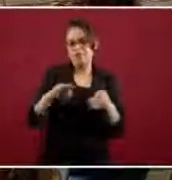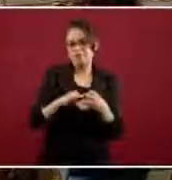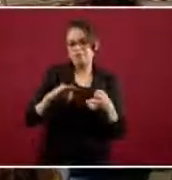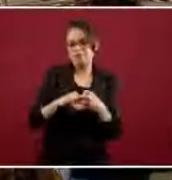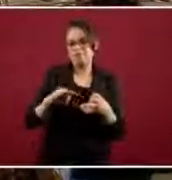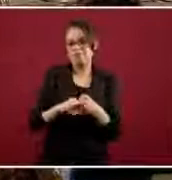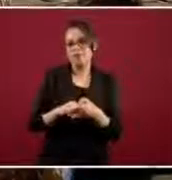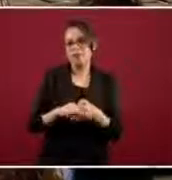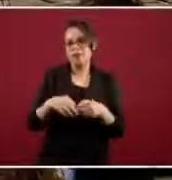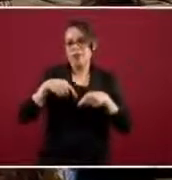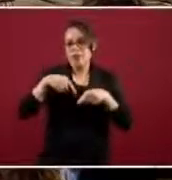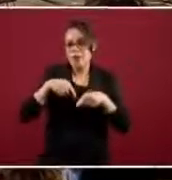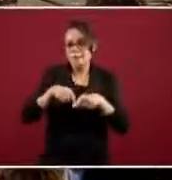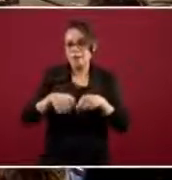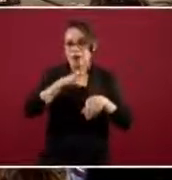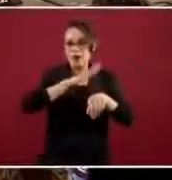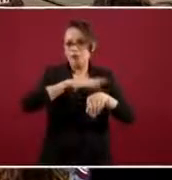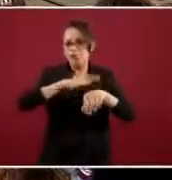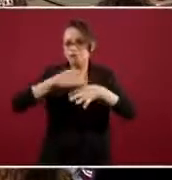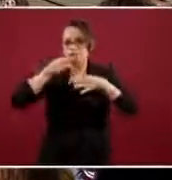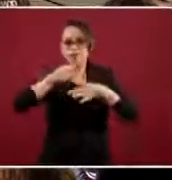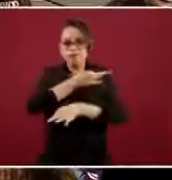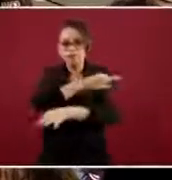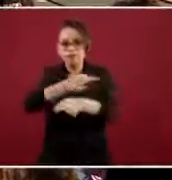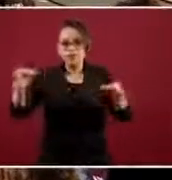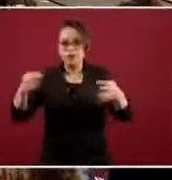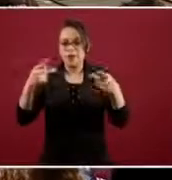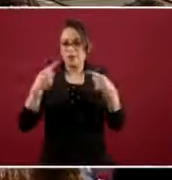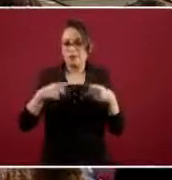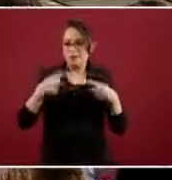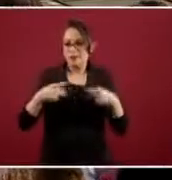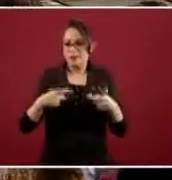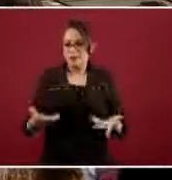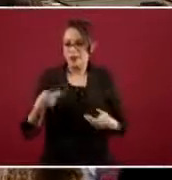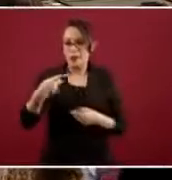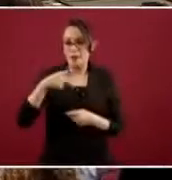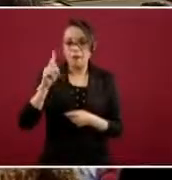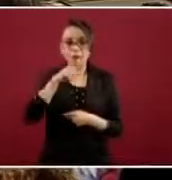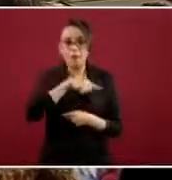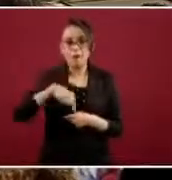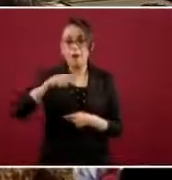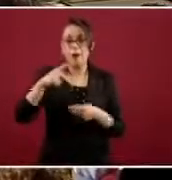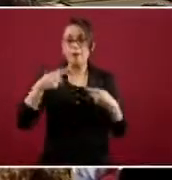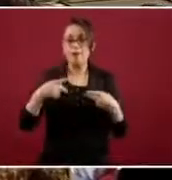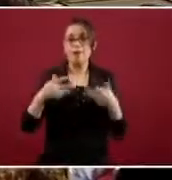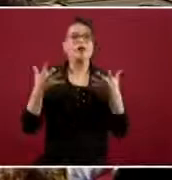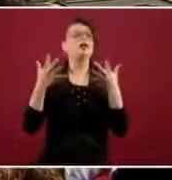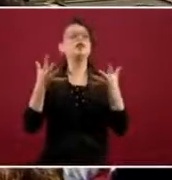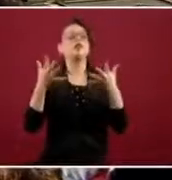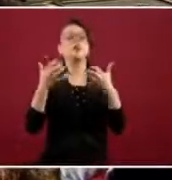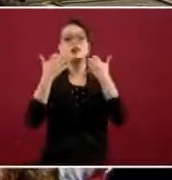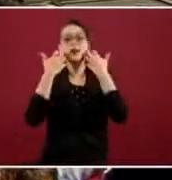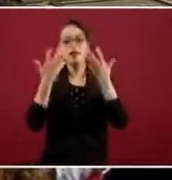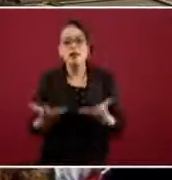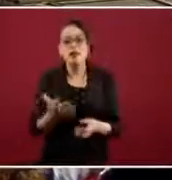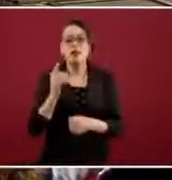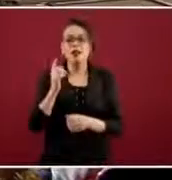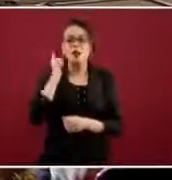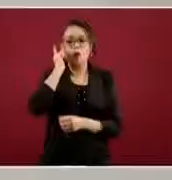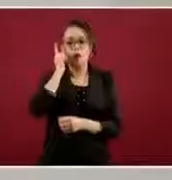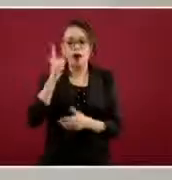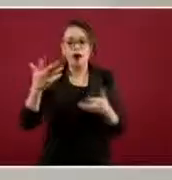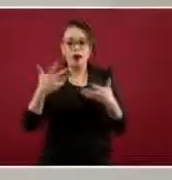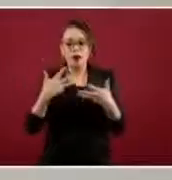que muy posiblemente en el ánimo de la esperanza de encontrar una alternativa, una solución, una